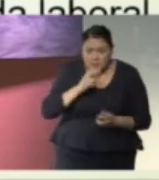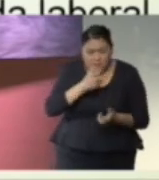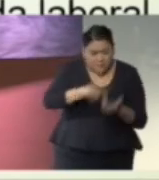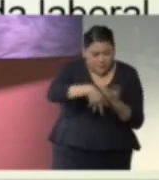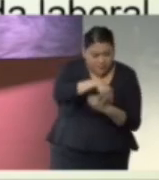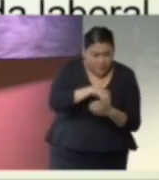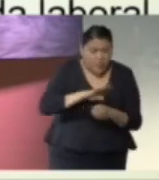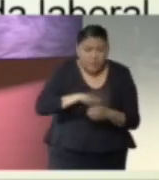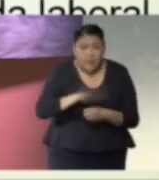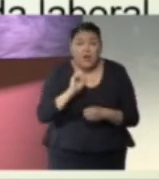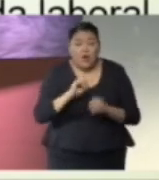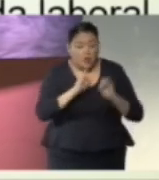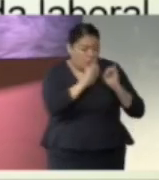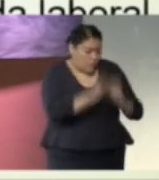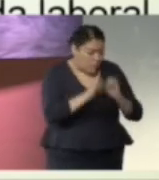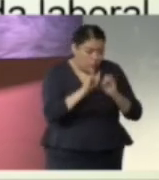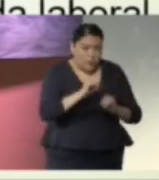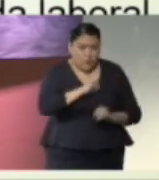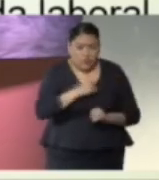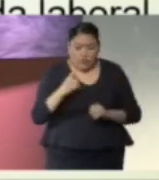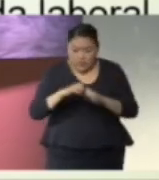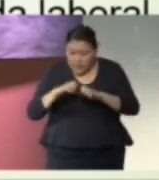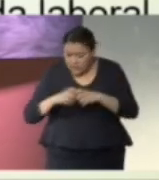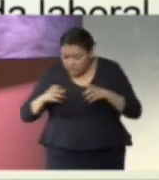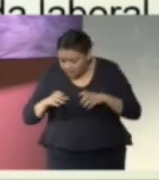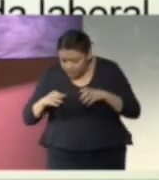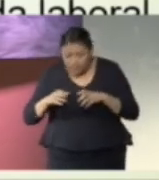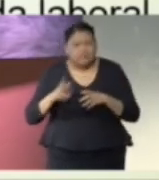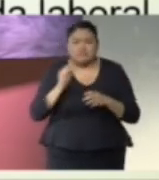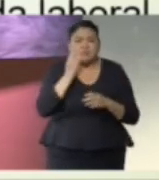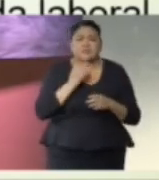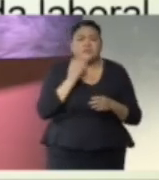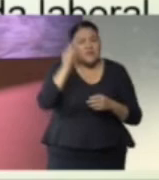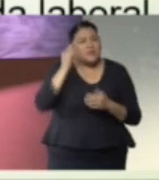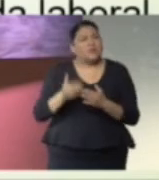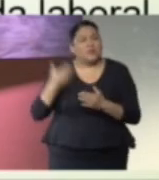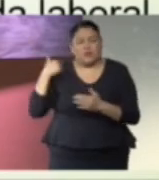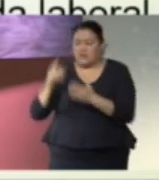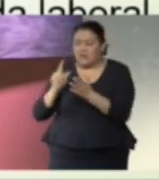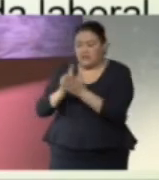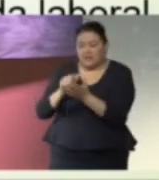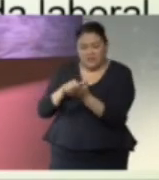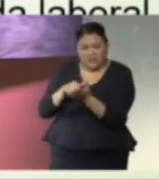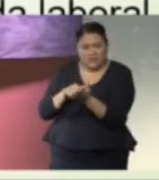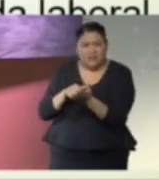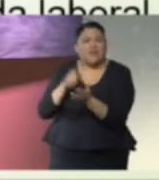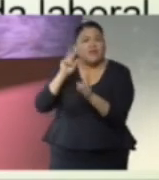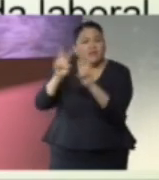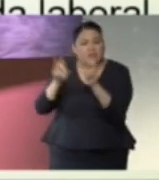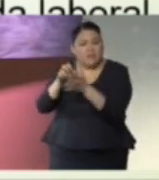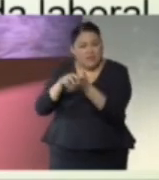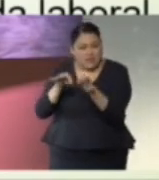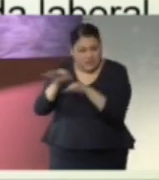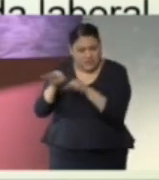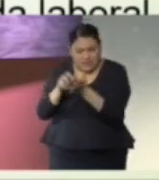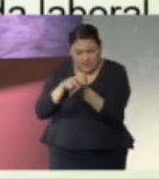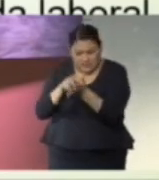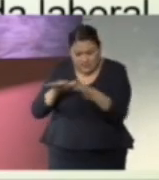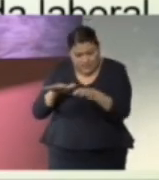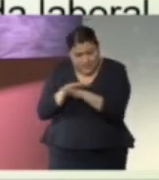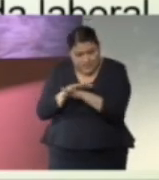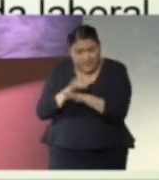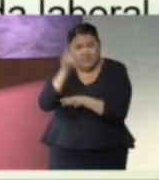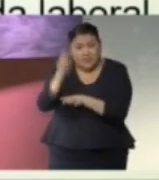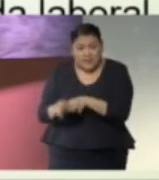digamos, individual, ¿no? O sea, hoy esto que fue la reforma laboral y que está representando la necesidad